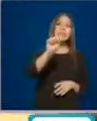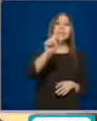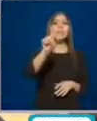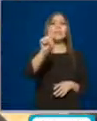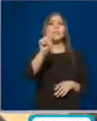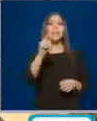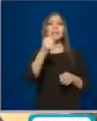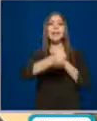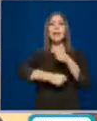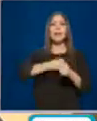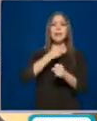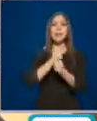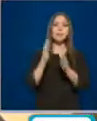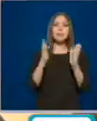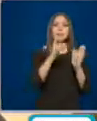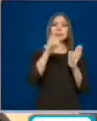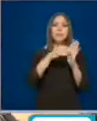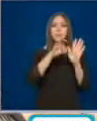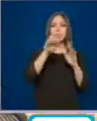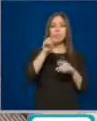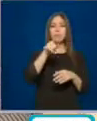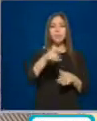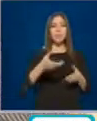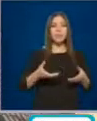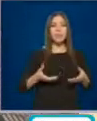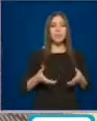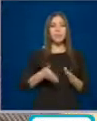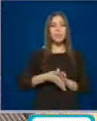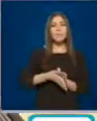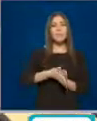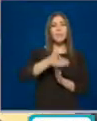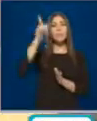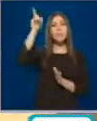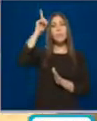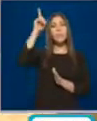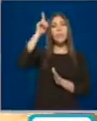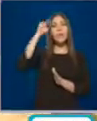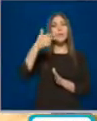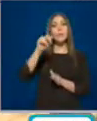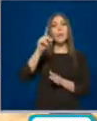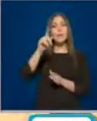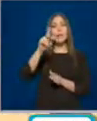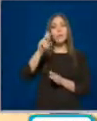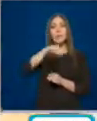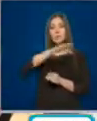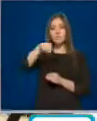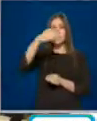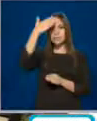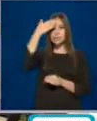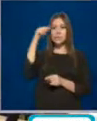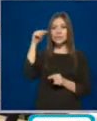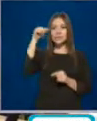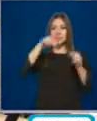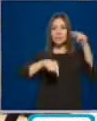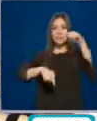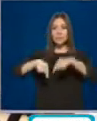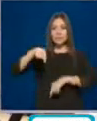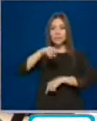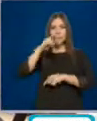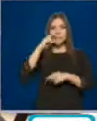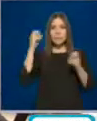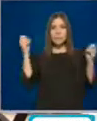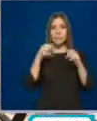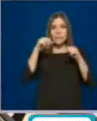de los 80, la calzada de Guadalupe era punto de referencia en Semana Santa, en los barrios populares, ir a